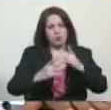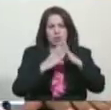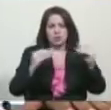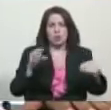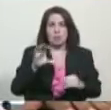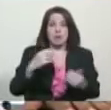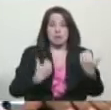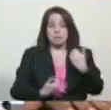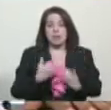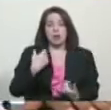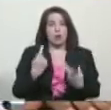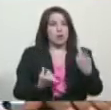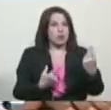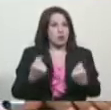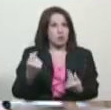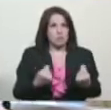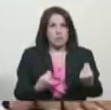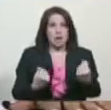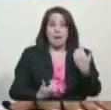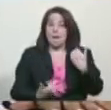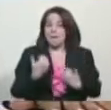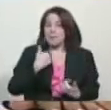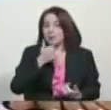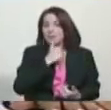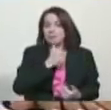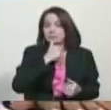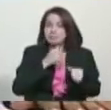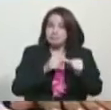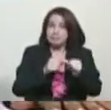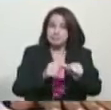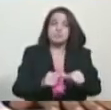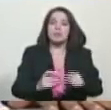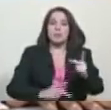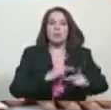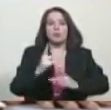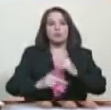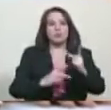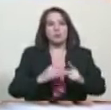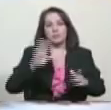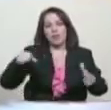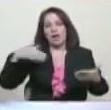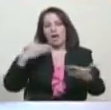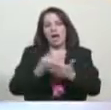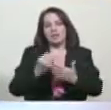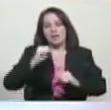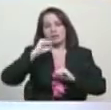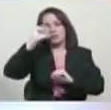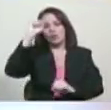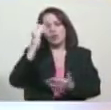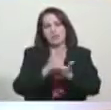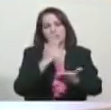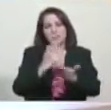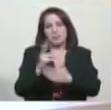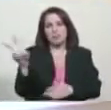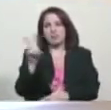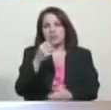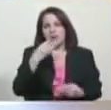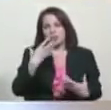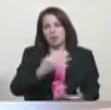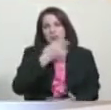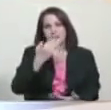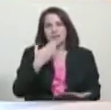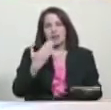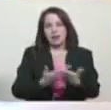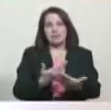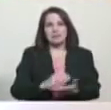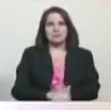Miércoles de economía, miércoles de perseverancia, miércoles de producción. Hasta la victoria siempre, Venezuela. Buenas tardes. Muchas